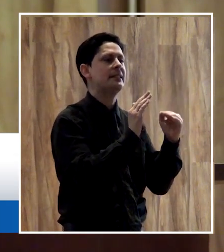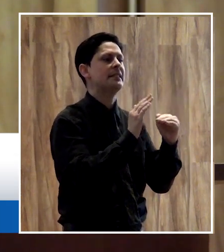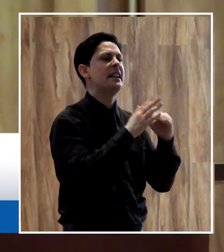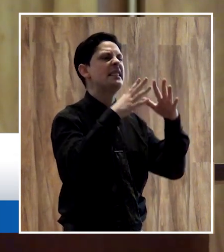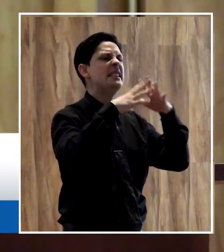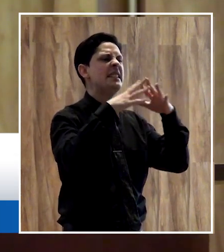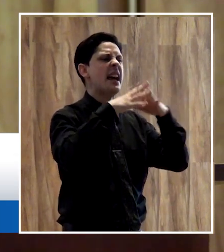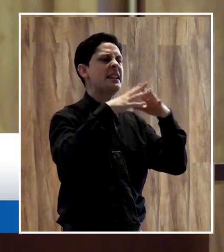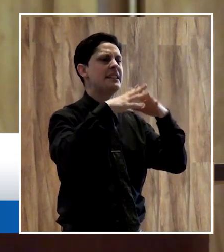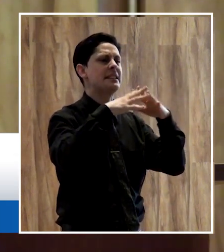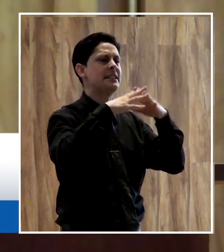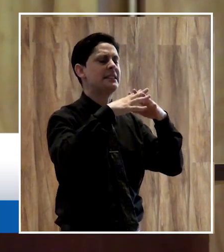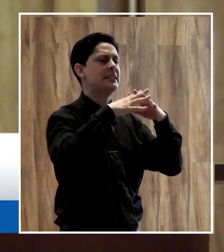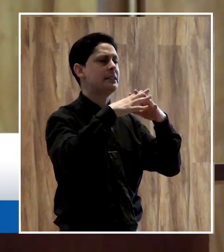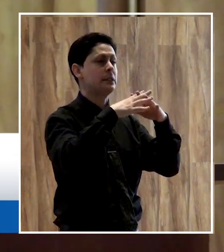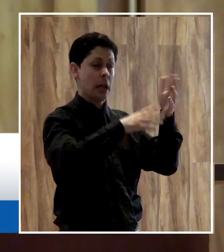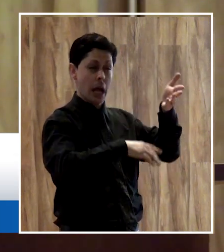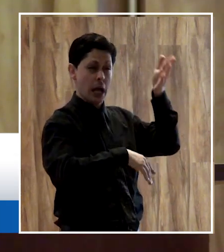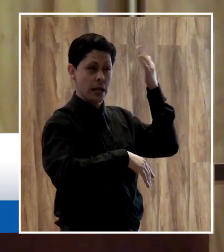estuve allá